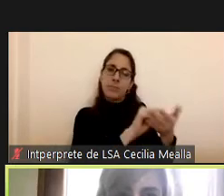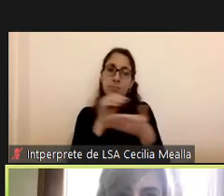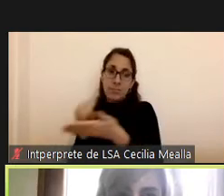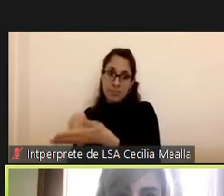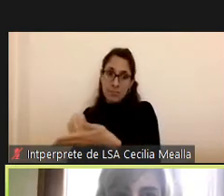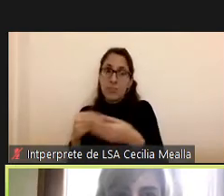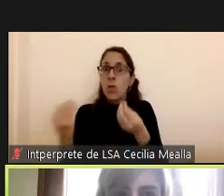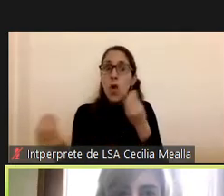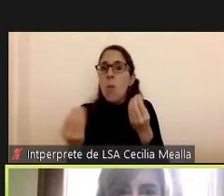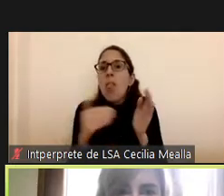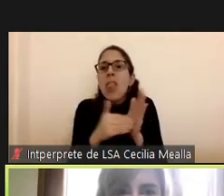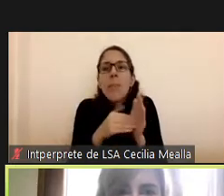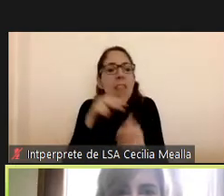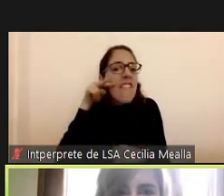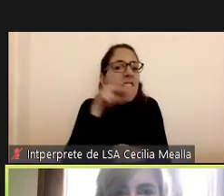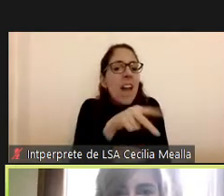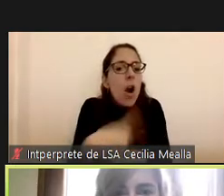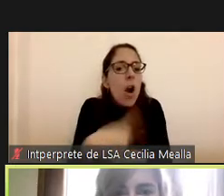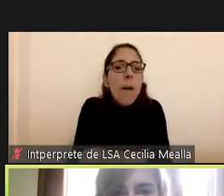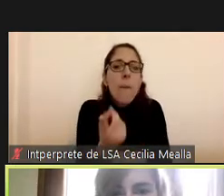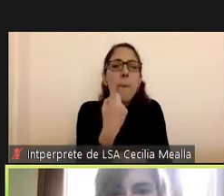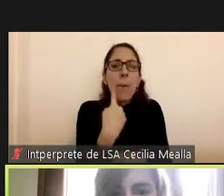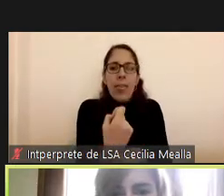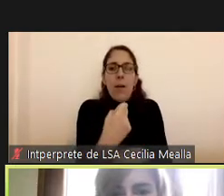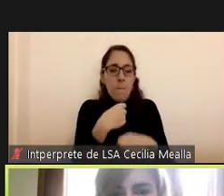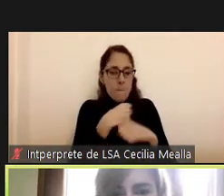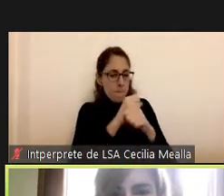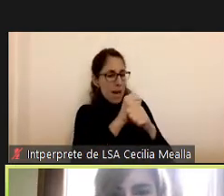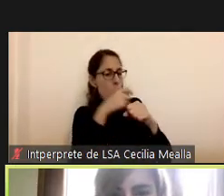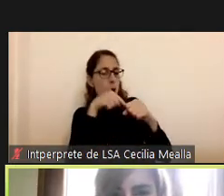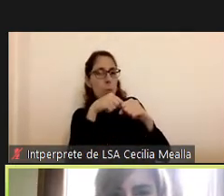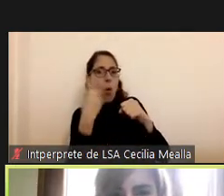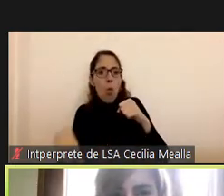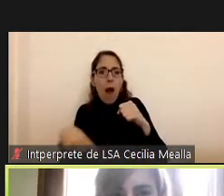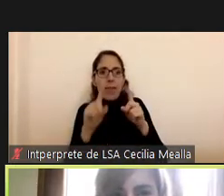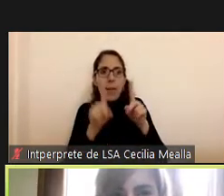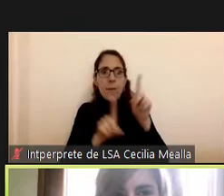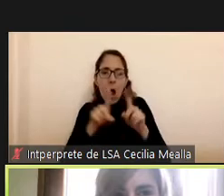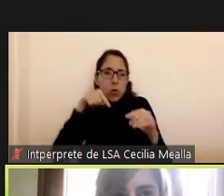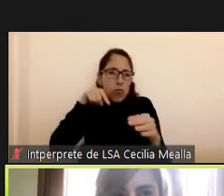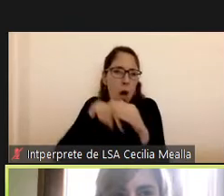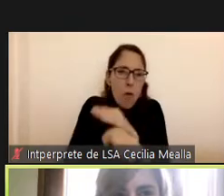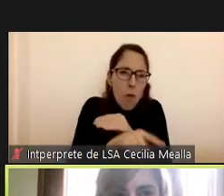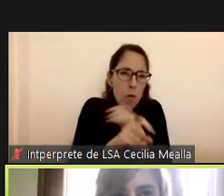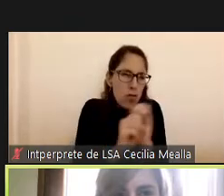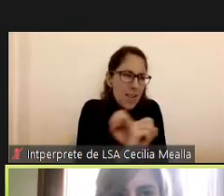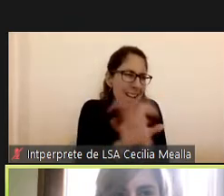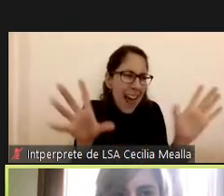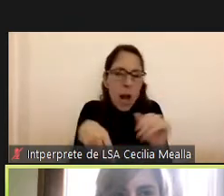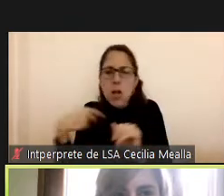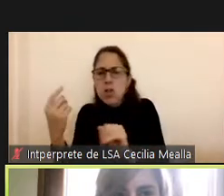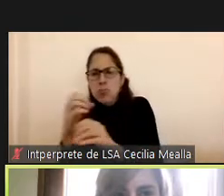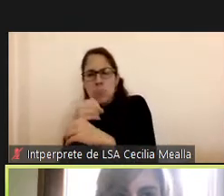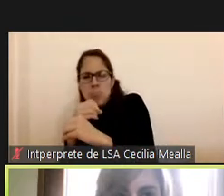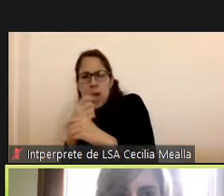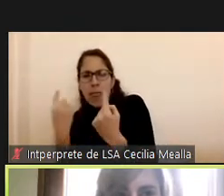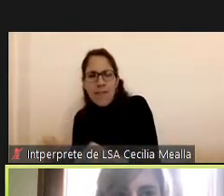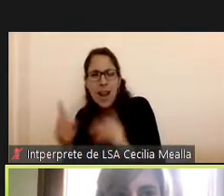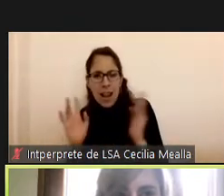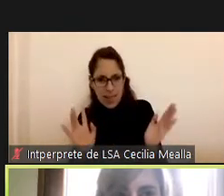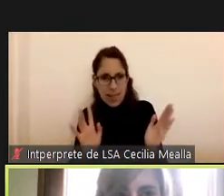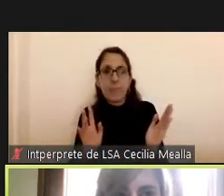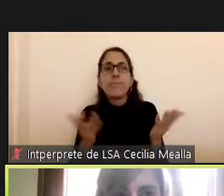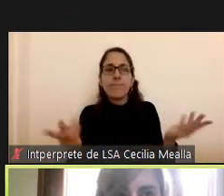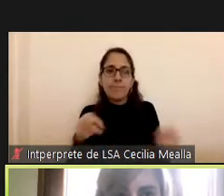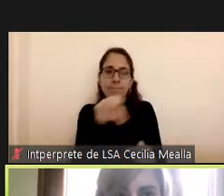estructuras que ven, y el poder de resolución de cada uno. Entonces, observando esta imagen, fíjense